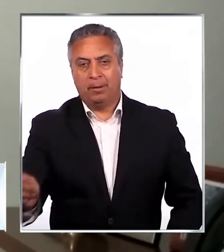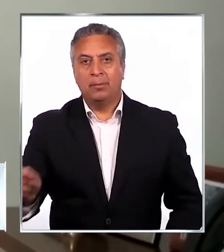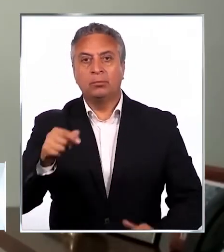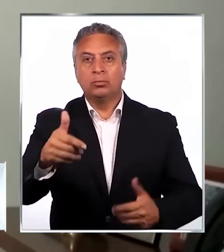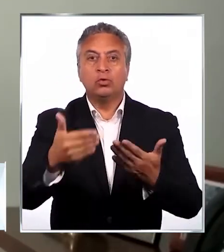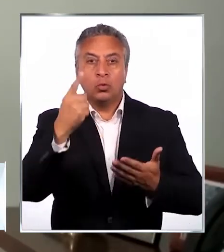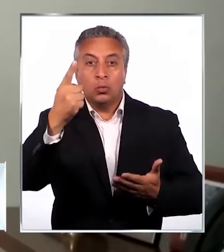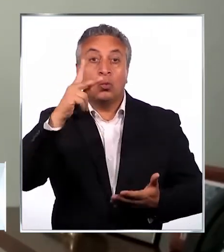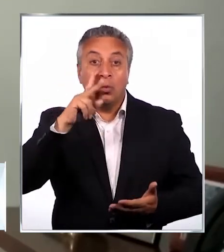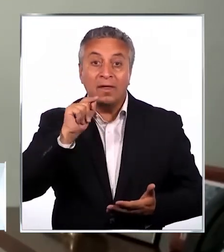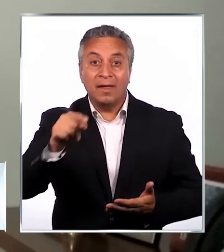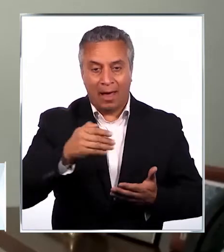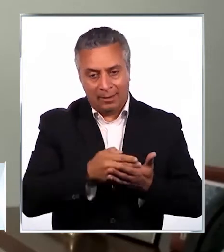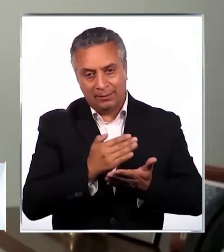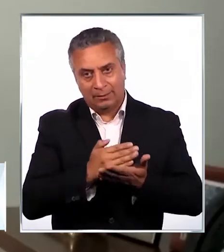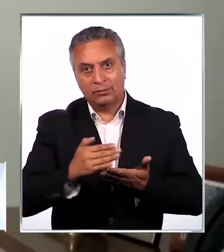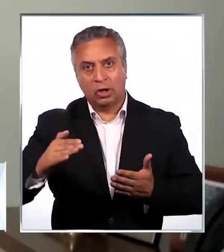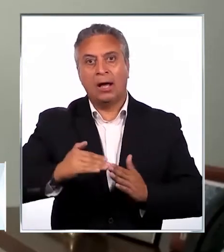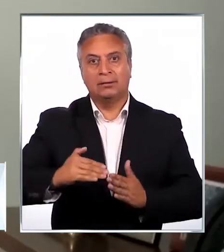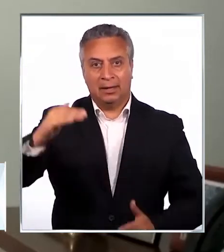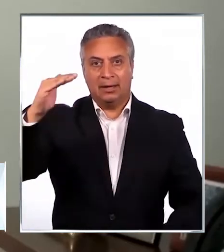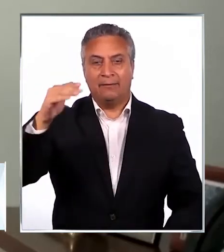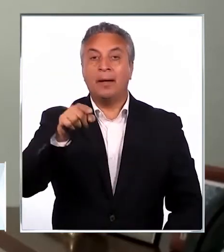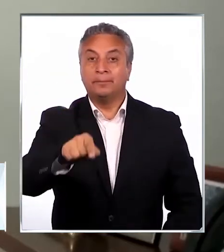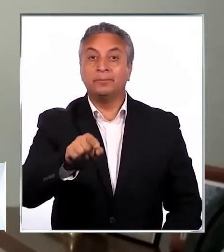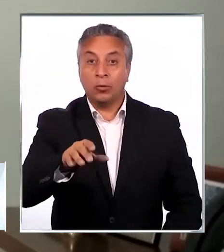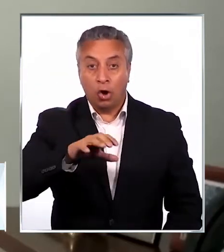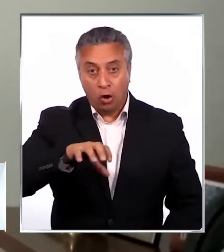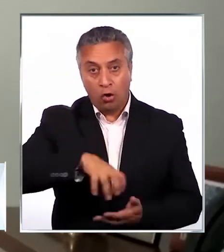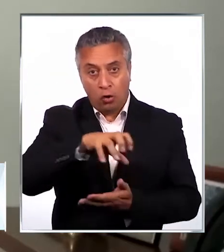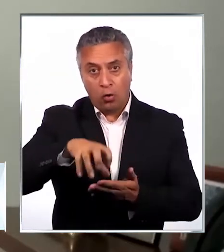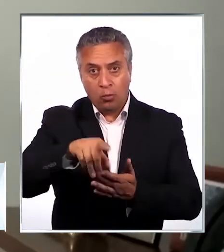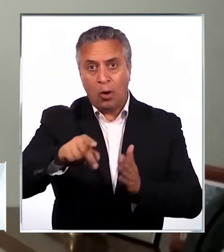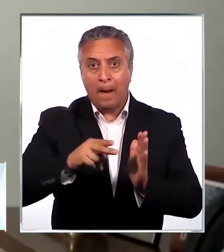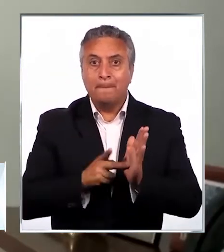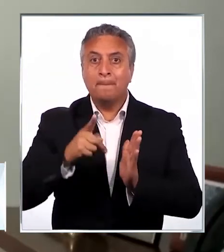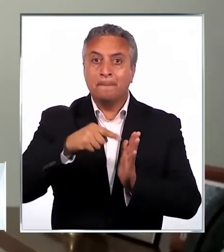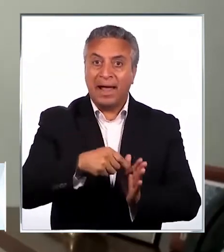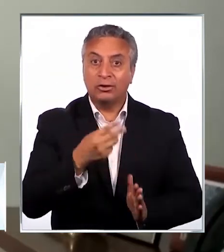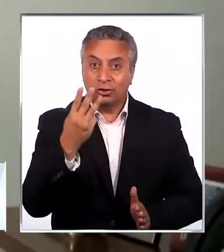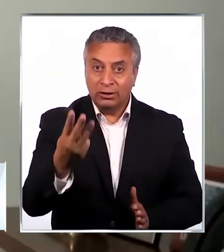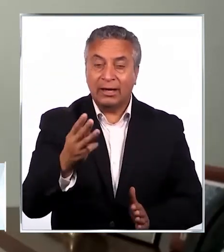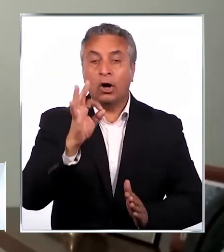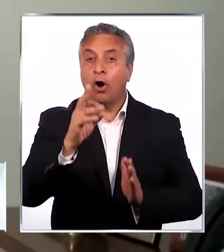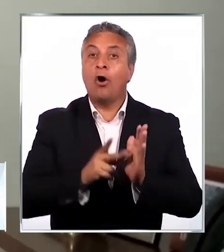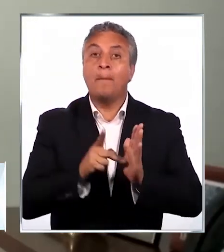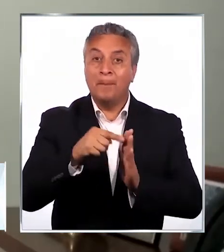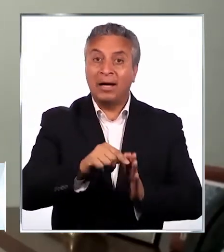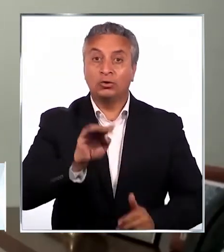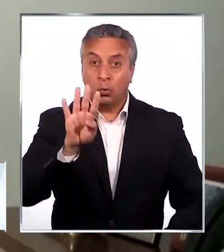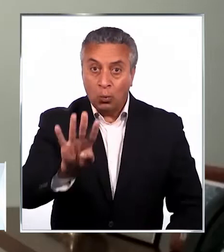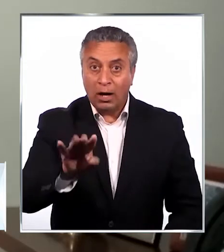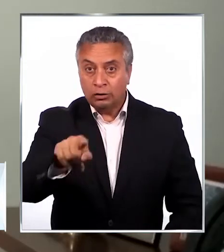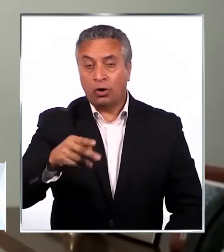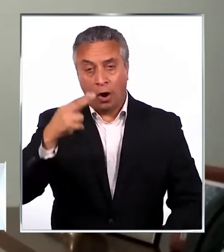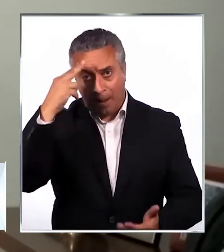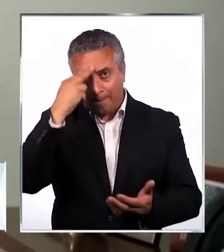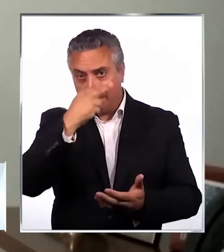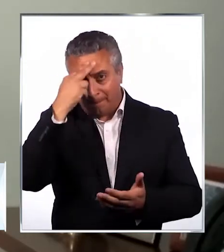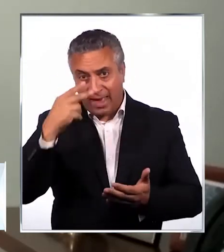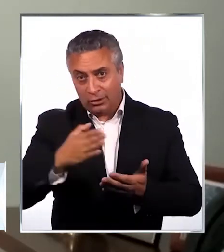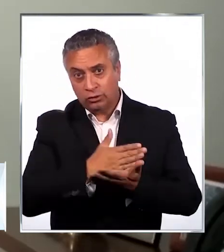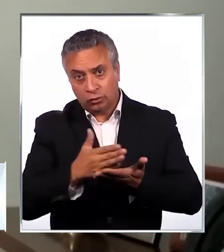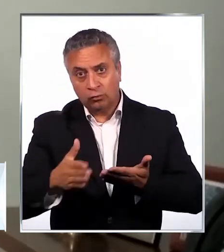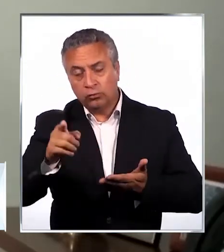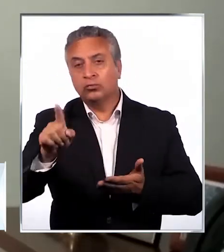estuvieron un día desde transición hacia arriba. Y para las comunas que están en paso 3 o paso 4 durante el mes de